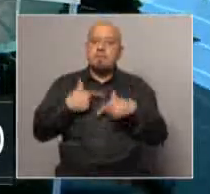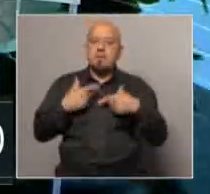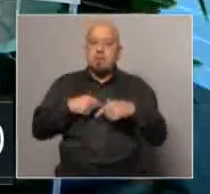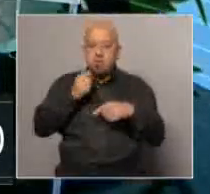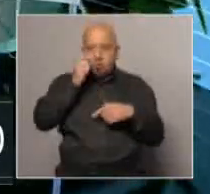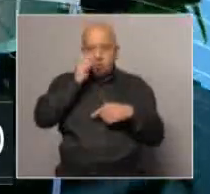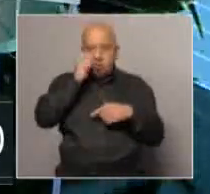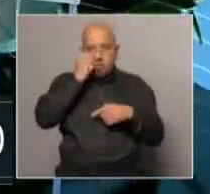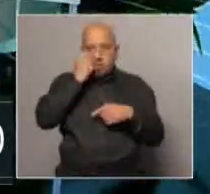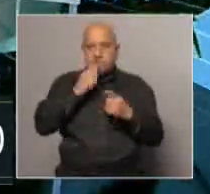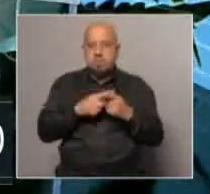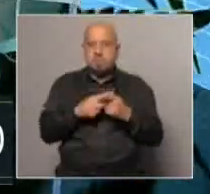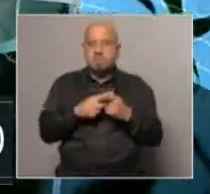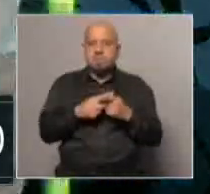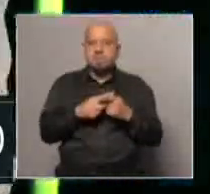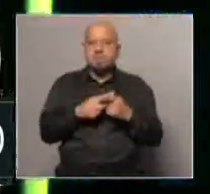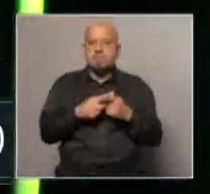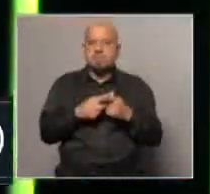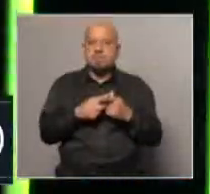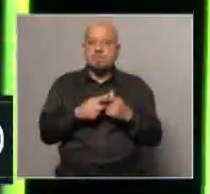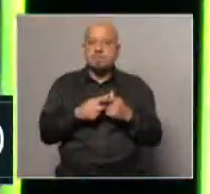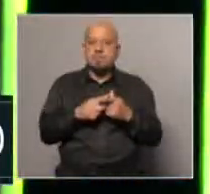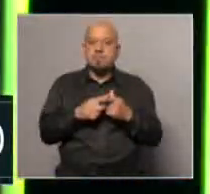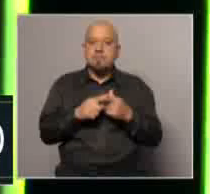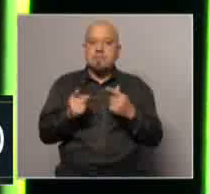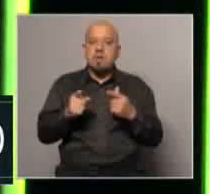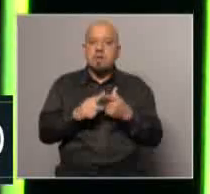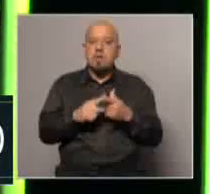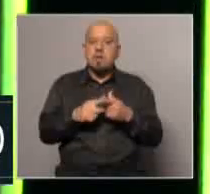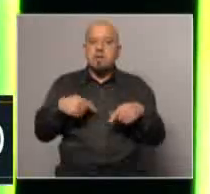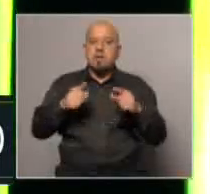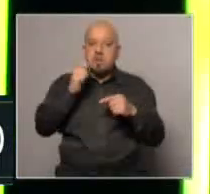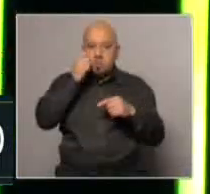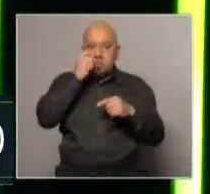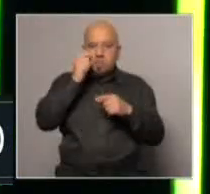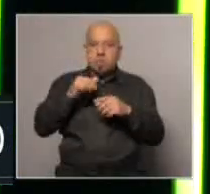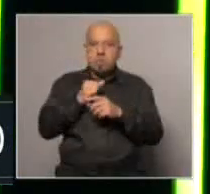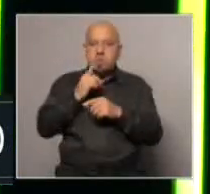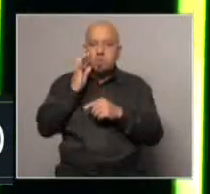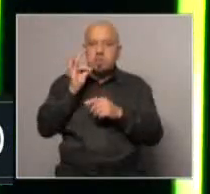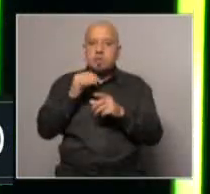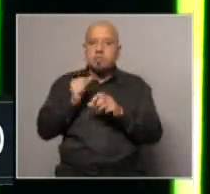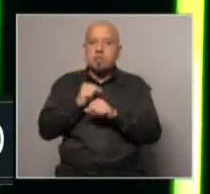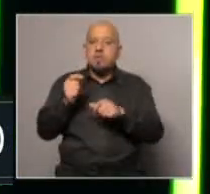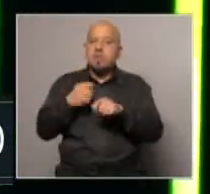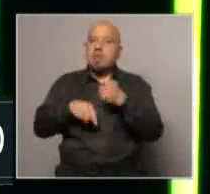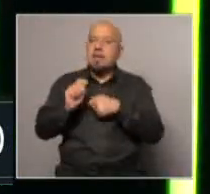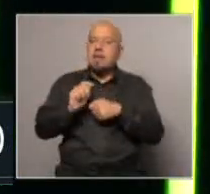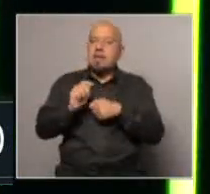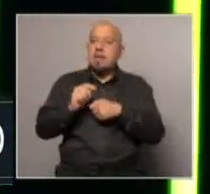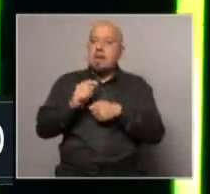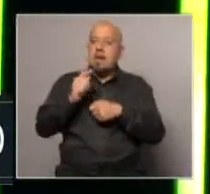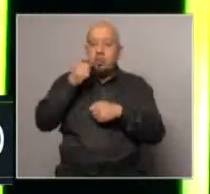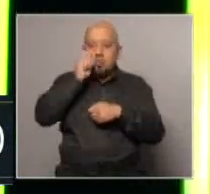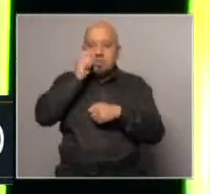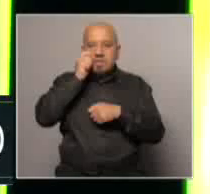Turismo, sobre este turismo canábico, esta posibilidad de venderle a los turistas cannabis. Cualquier persona en